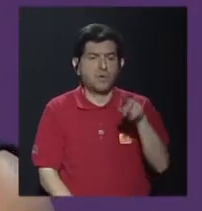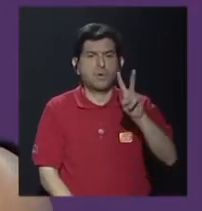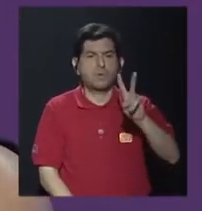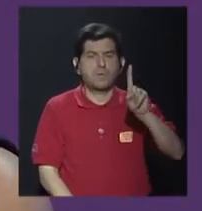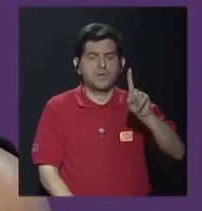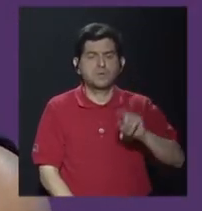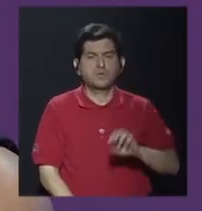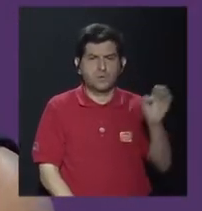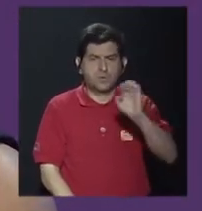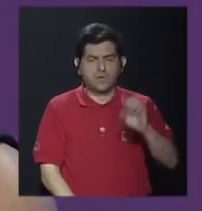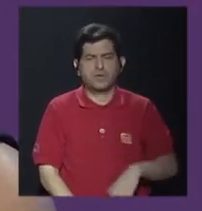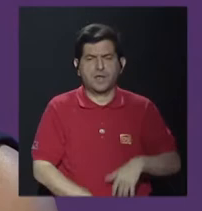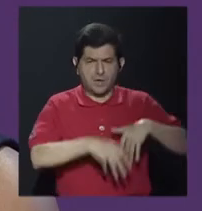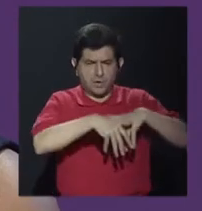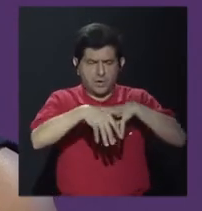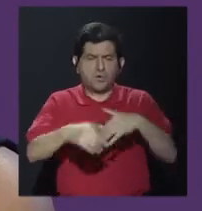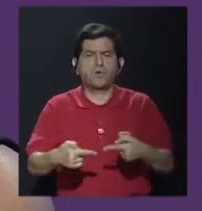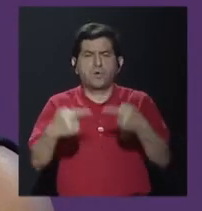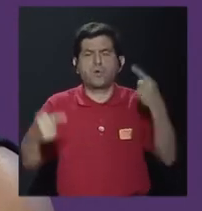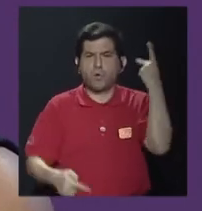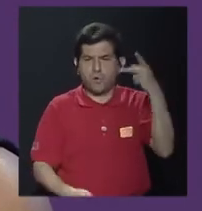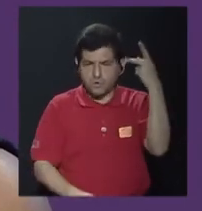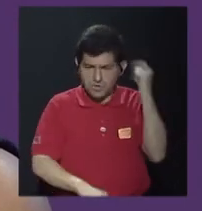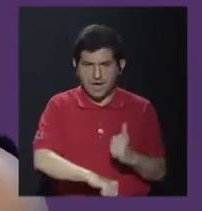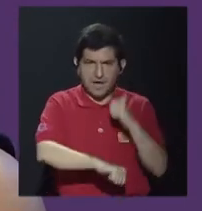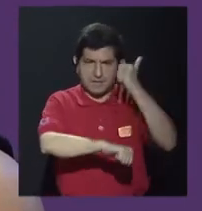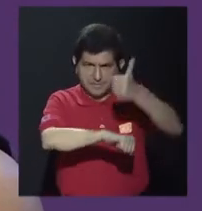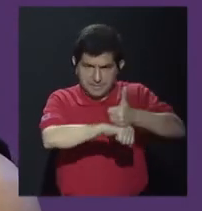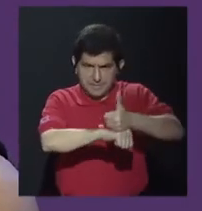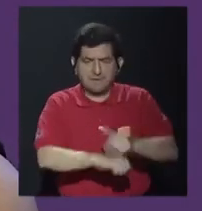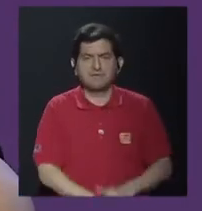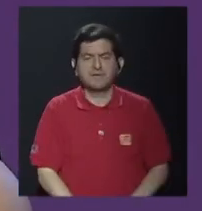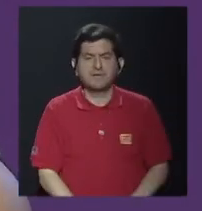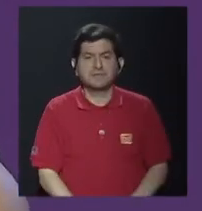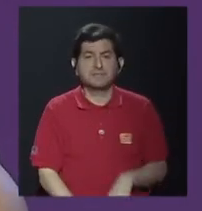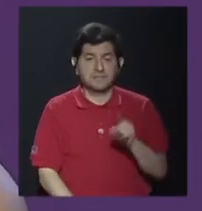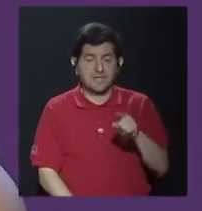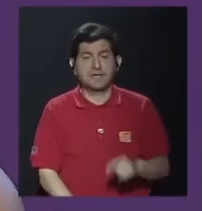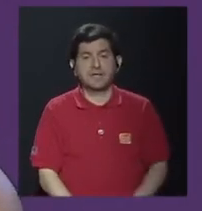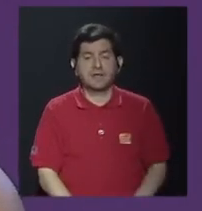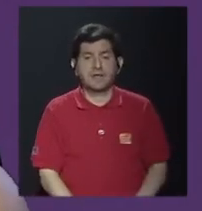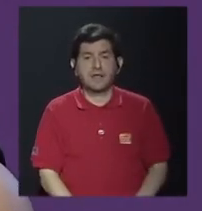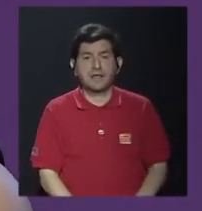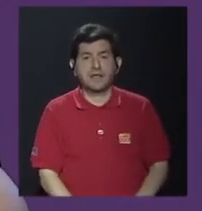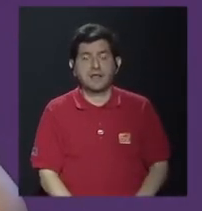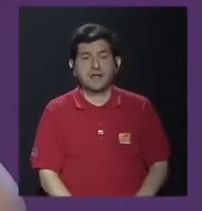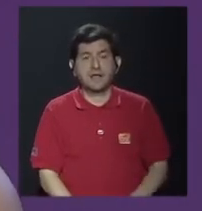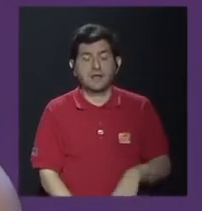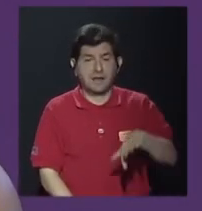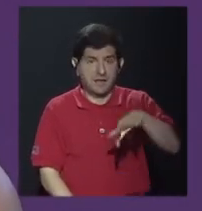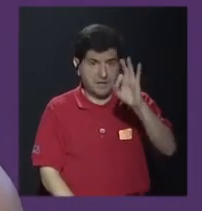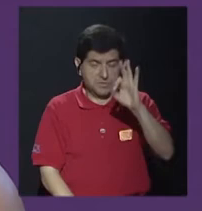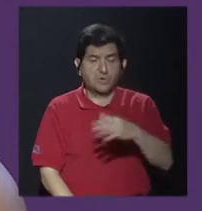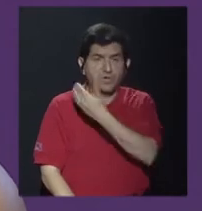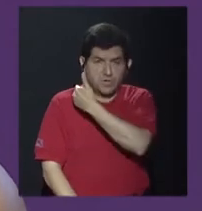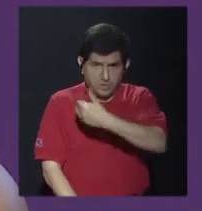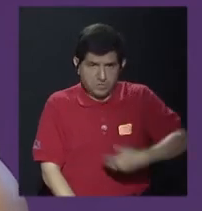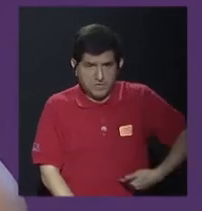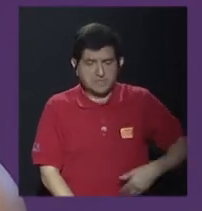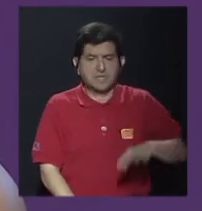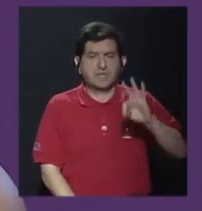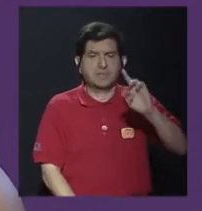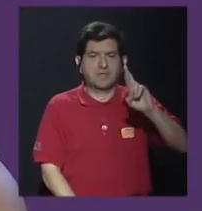de enero frente a las políticas que está implementando el recién electo, electo entre comillas, presidente